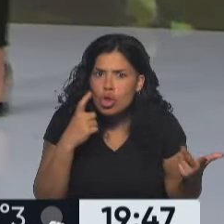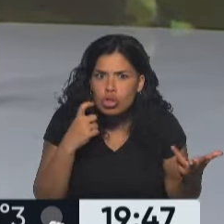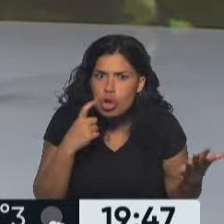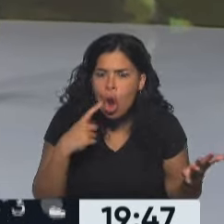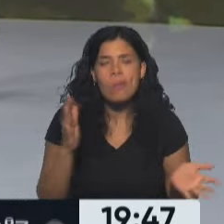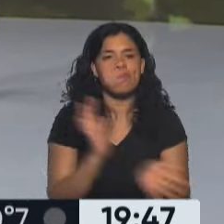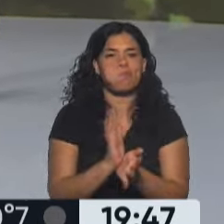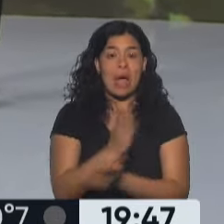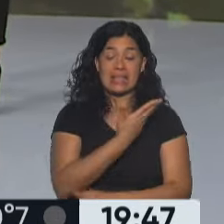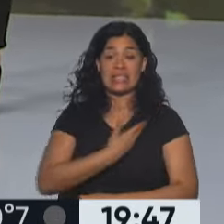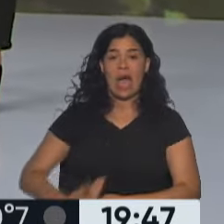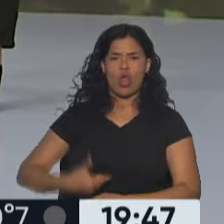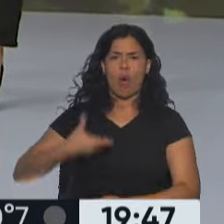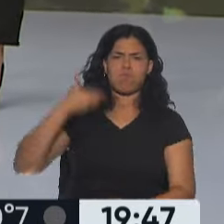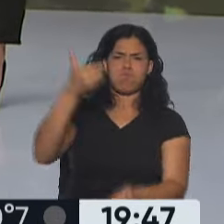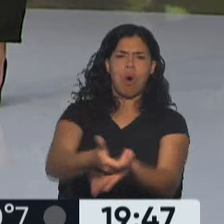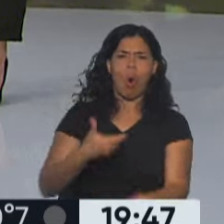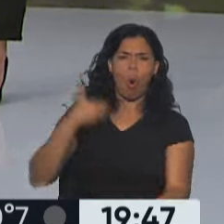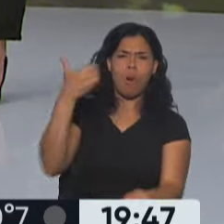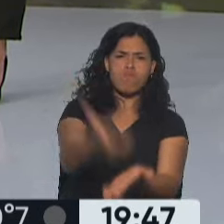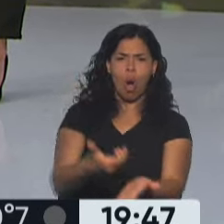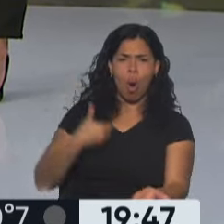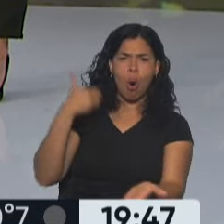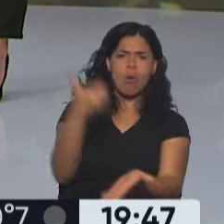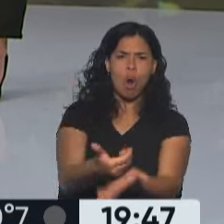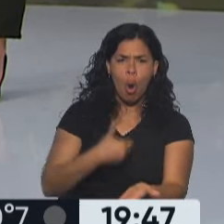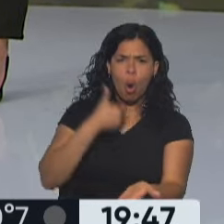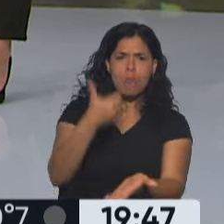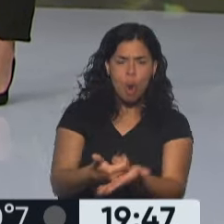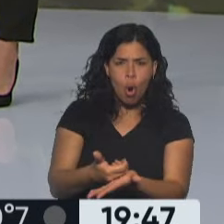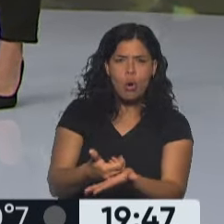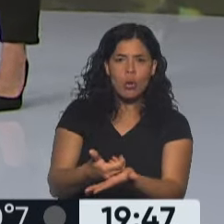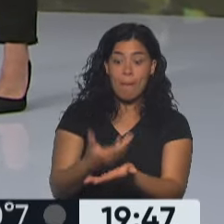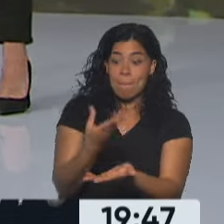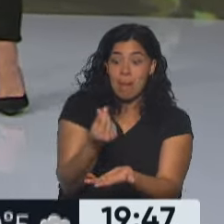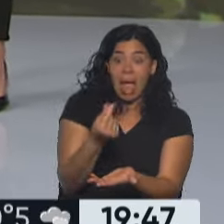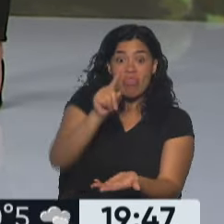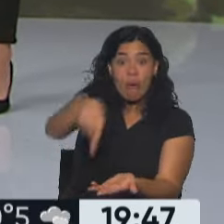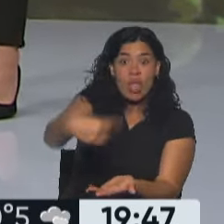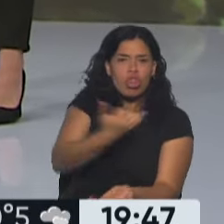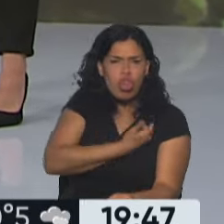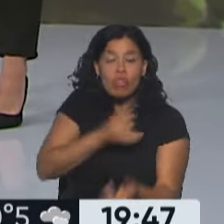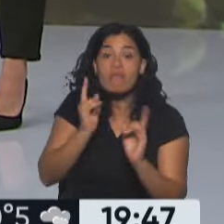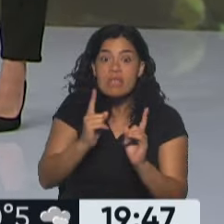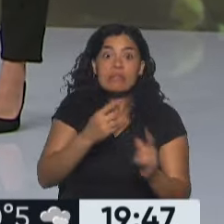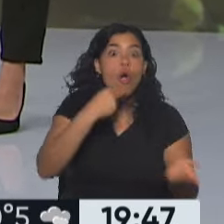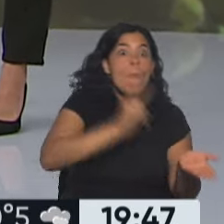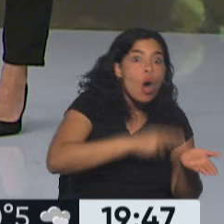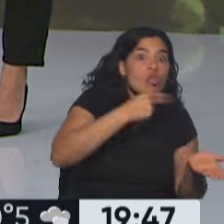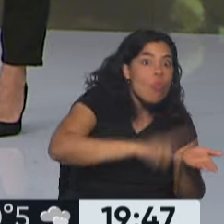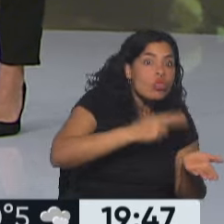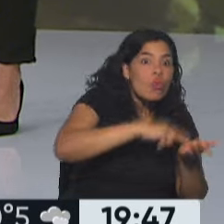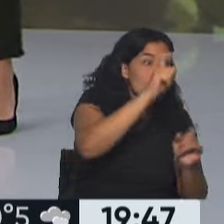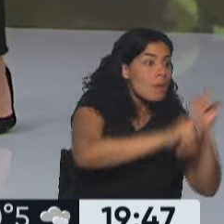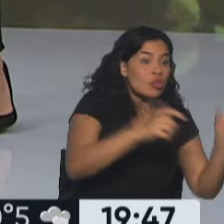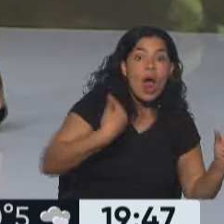las universidades de lo que recauda de los impuestos de todos los argentinos, pero no hay una rendición de cuentas sobre cómo y en